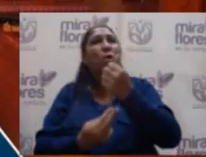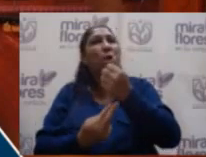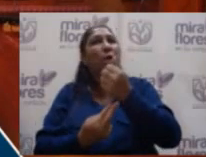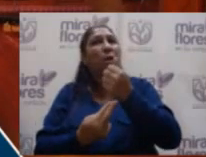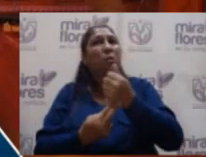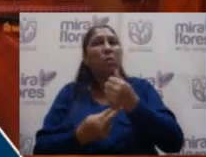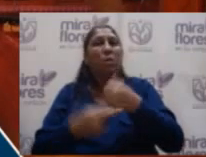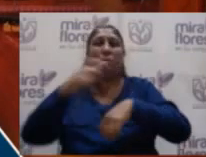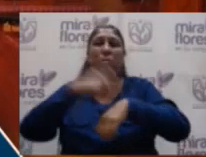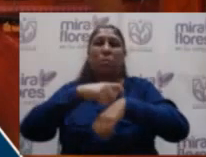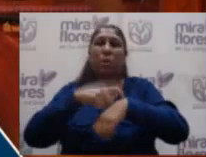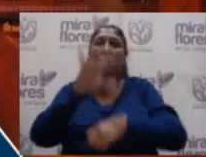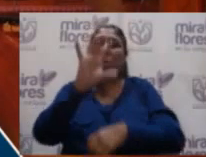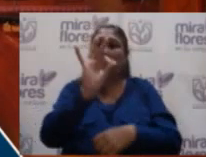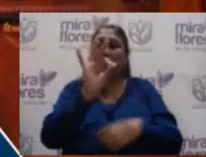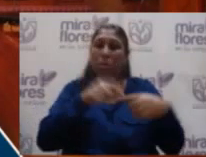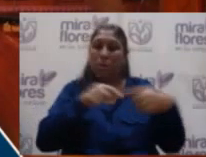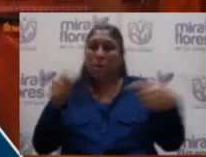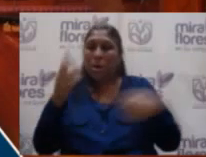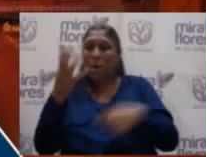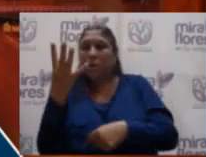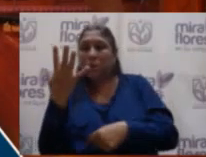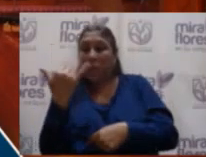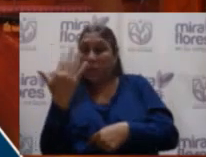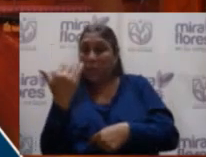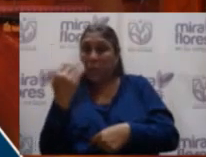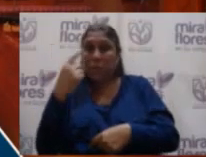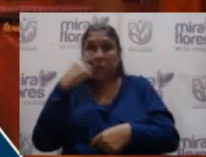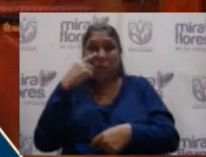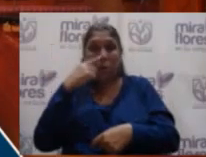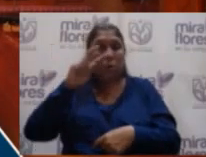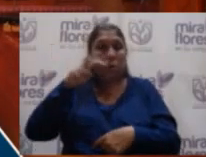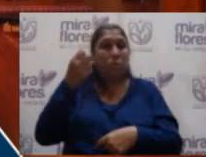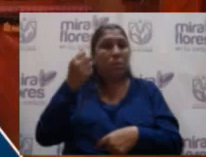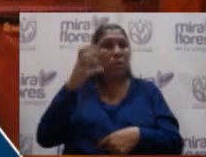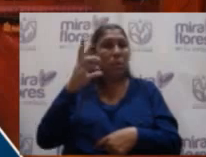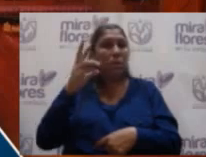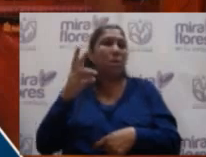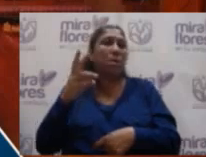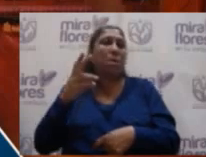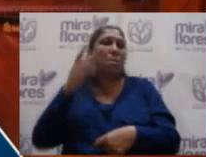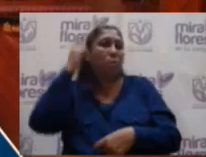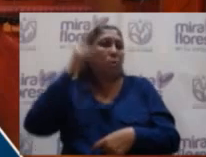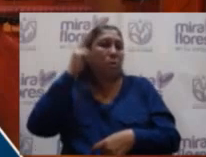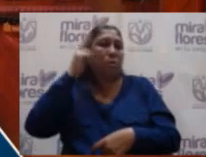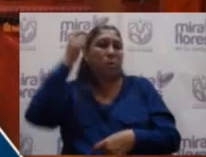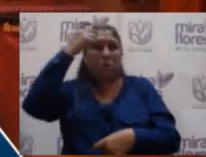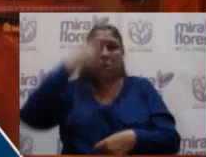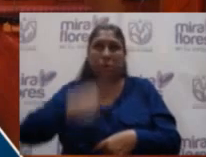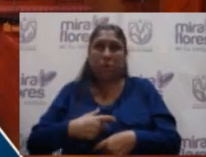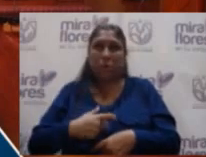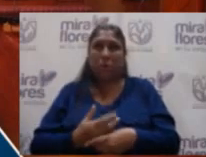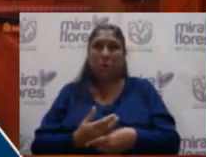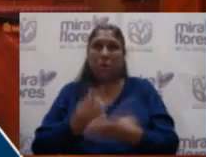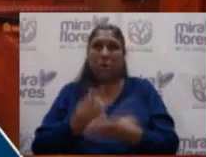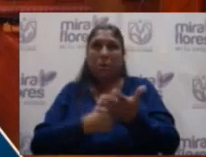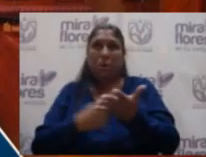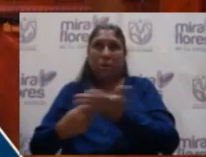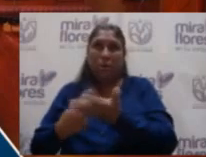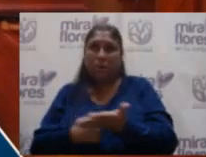periodo comprendido del 9 al 15 de junio del 2016 por motivos personales. Se ha debatido en comisión,